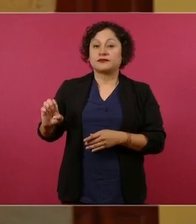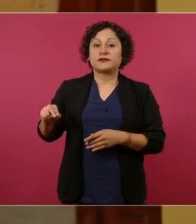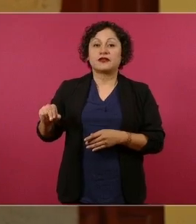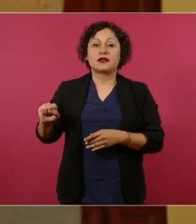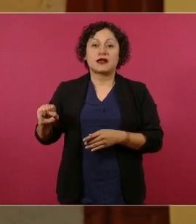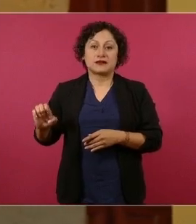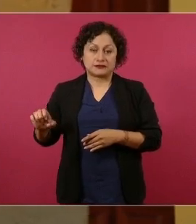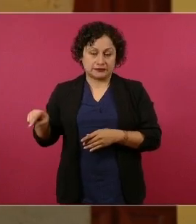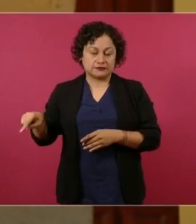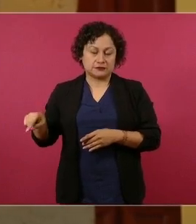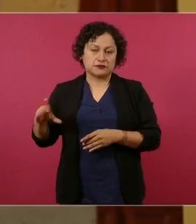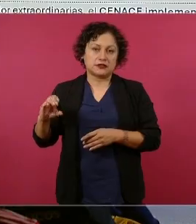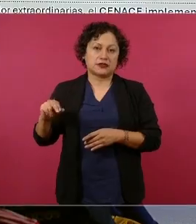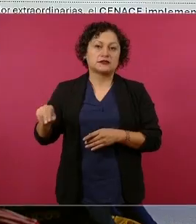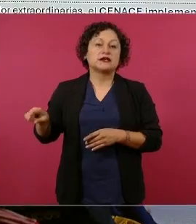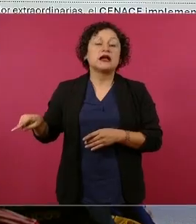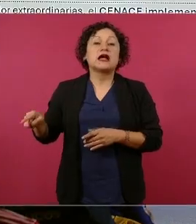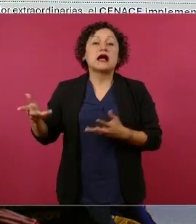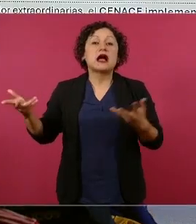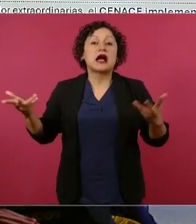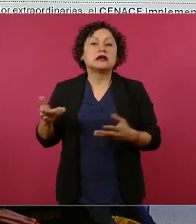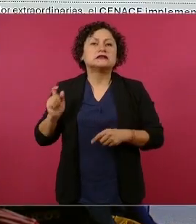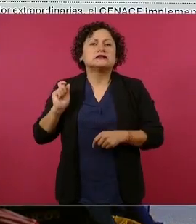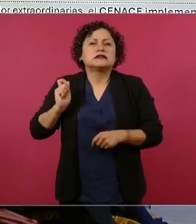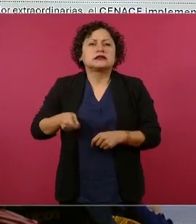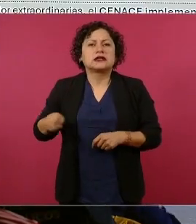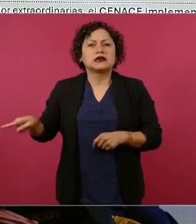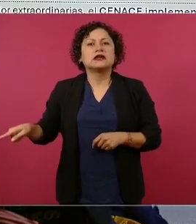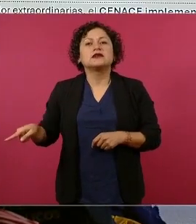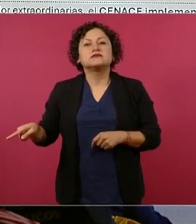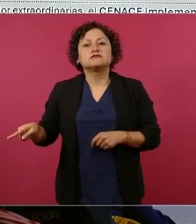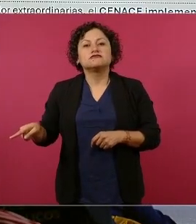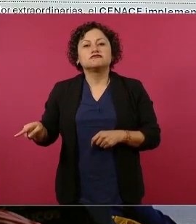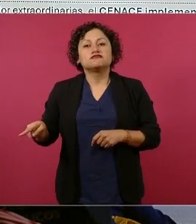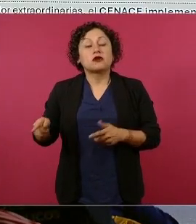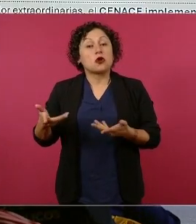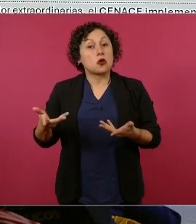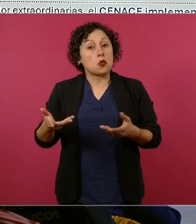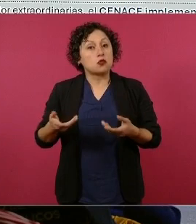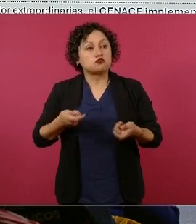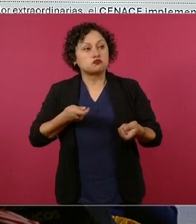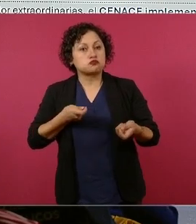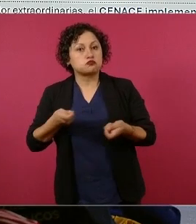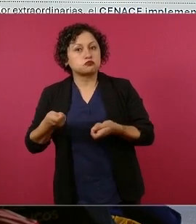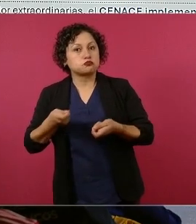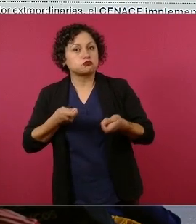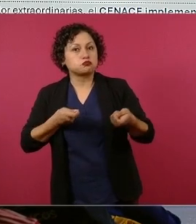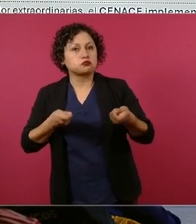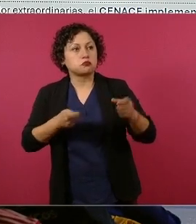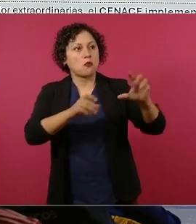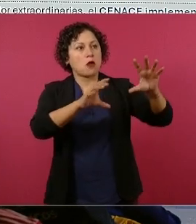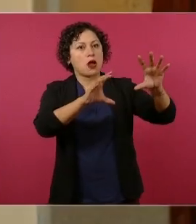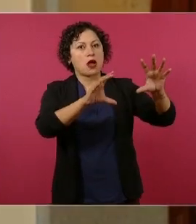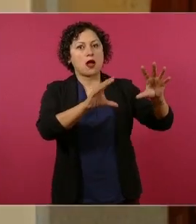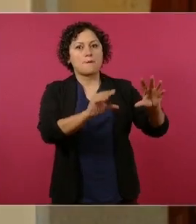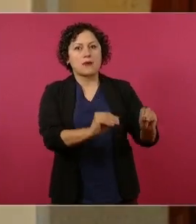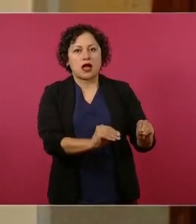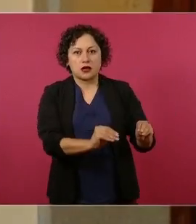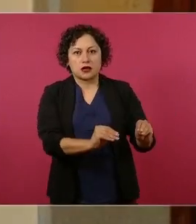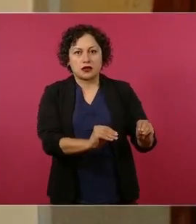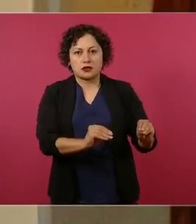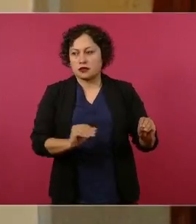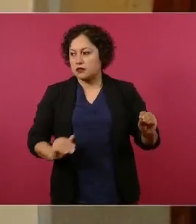operador de nuestro sistema, implementó una desconexión programada y controlada de los usuarios para poder mantener la estabilidad del